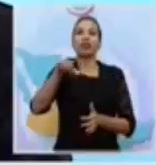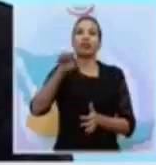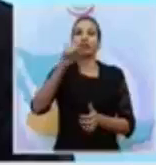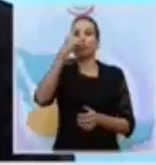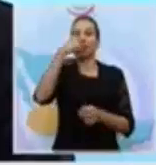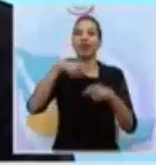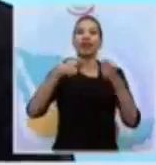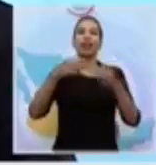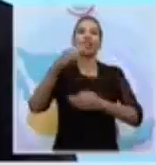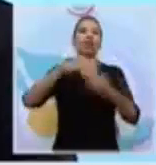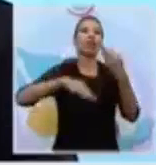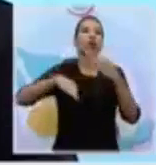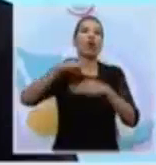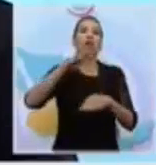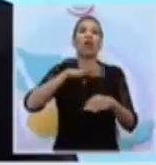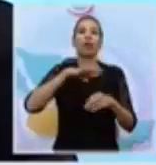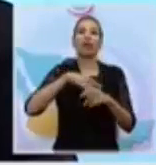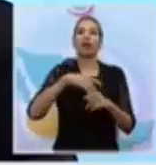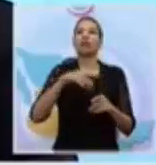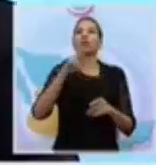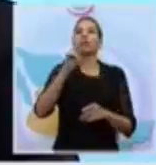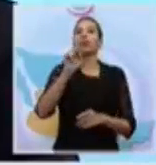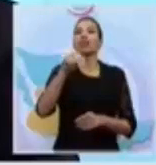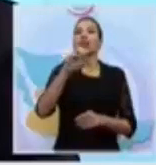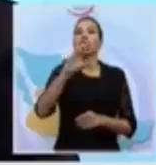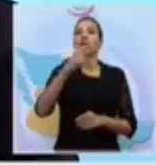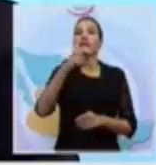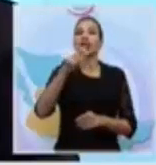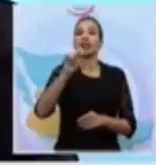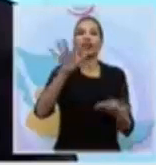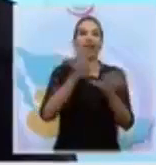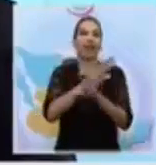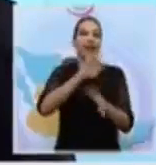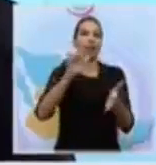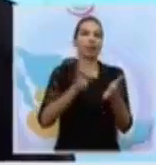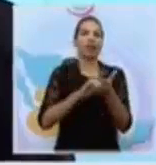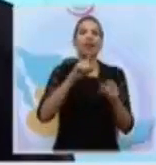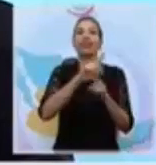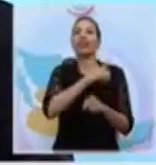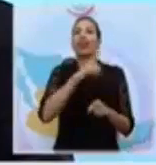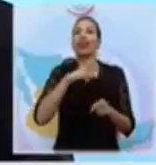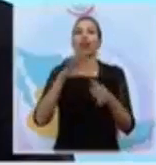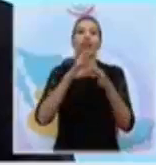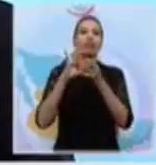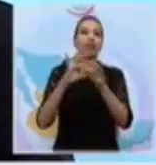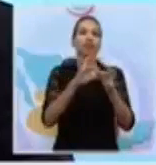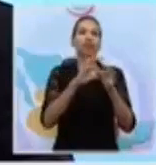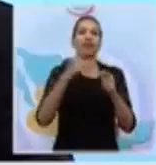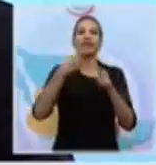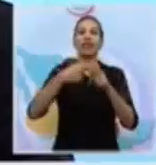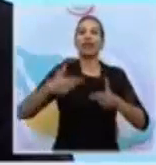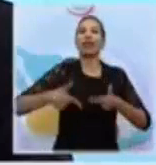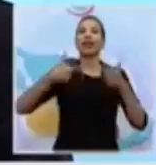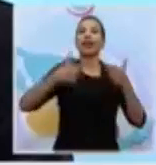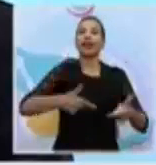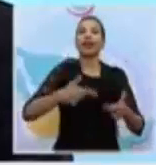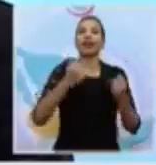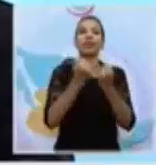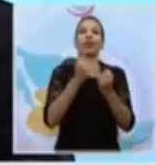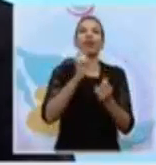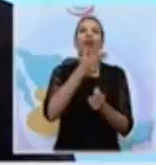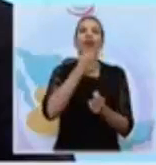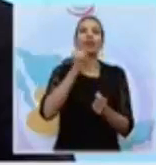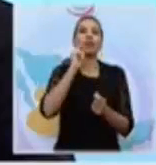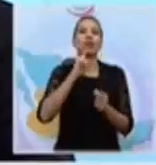Social llevada a cabo por Pinochet. Una reforma que elimina la solidaridad intergeneracional al introducir